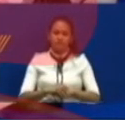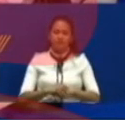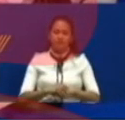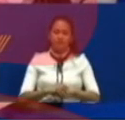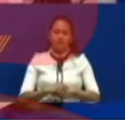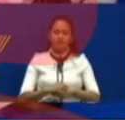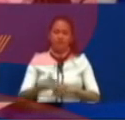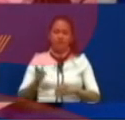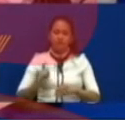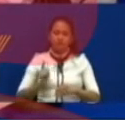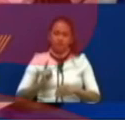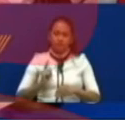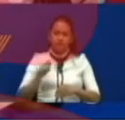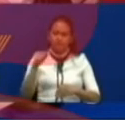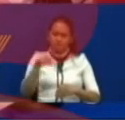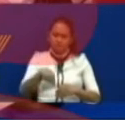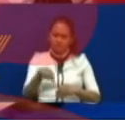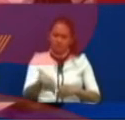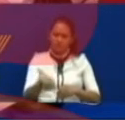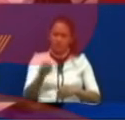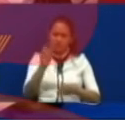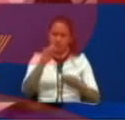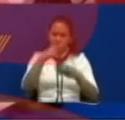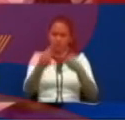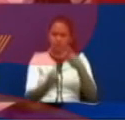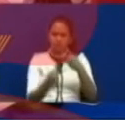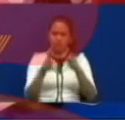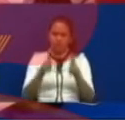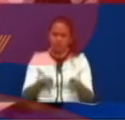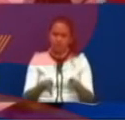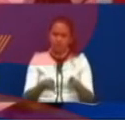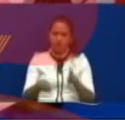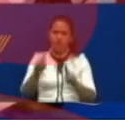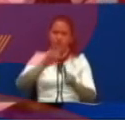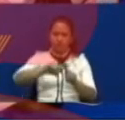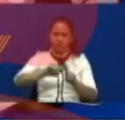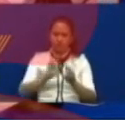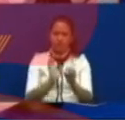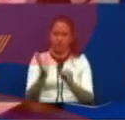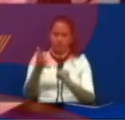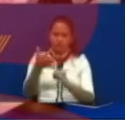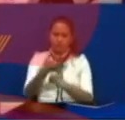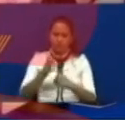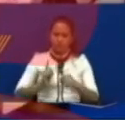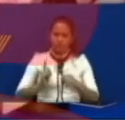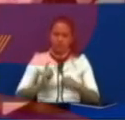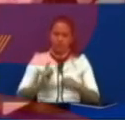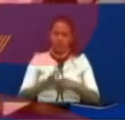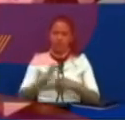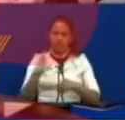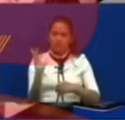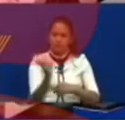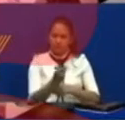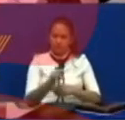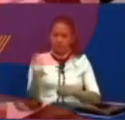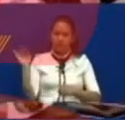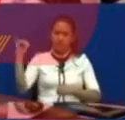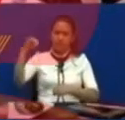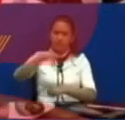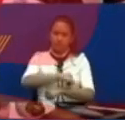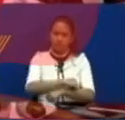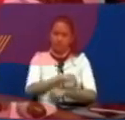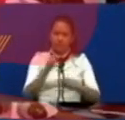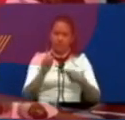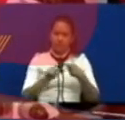hasta esta mañana tres casos positivos todos importados el caso número